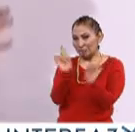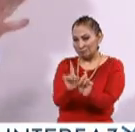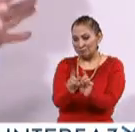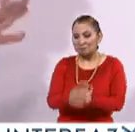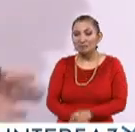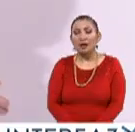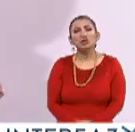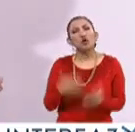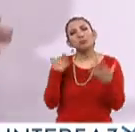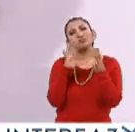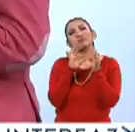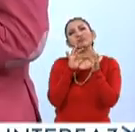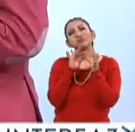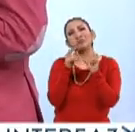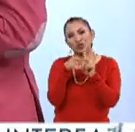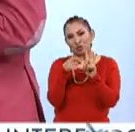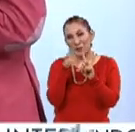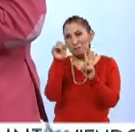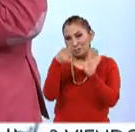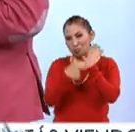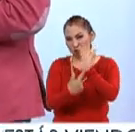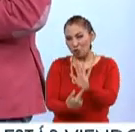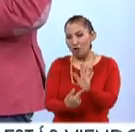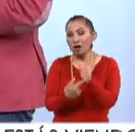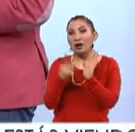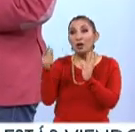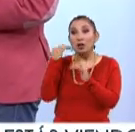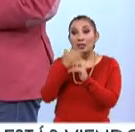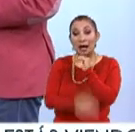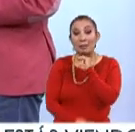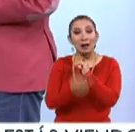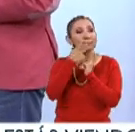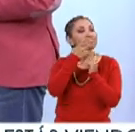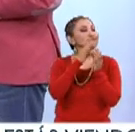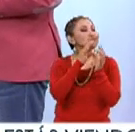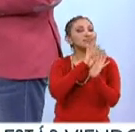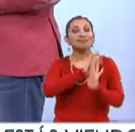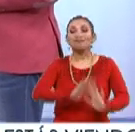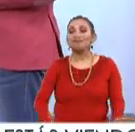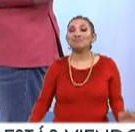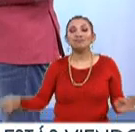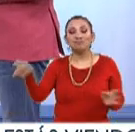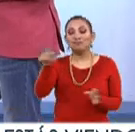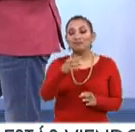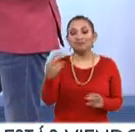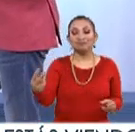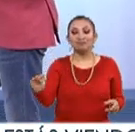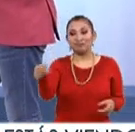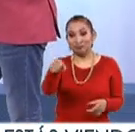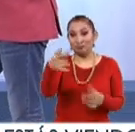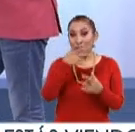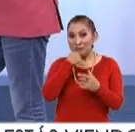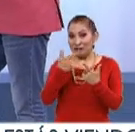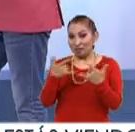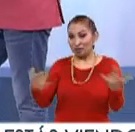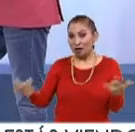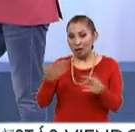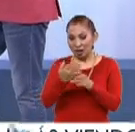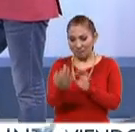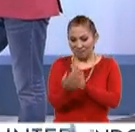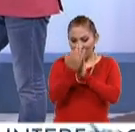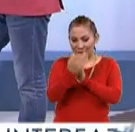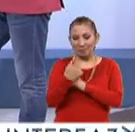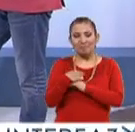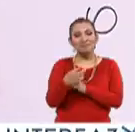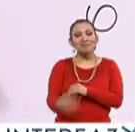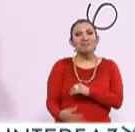Y bueno, estoy explicando la suma, lo que les acabo de mostrar. Y cuando termino de explicar la suma, veo que este historiador que estaba muy enfrente de